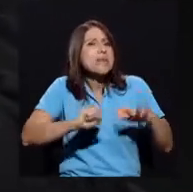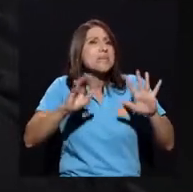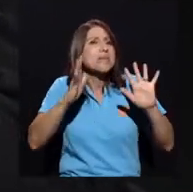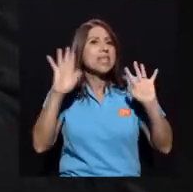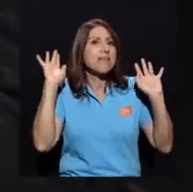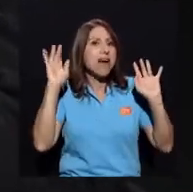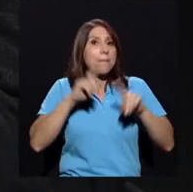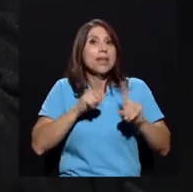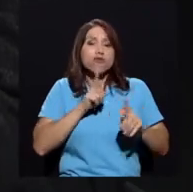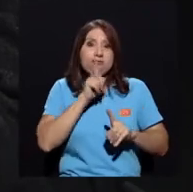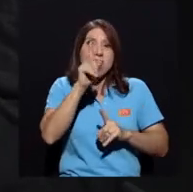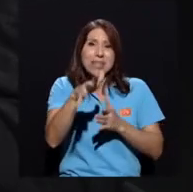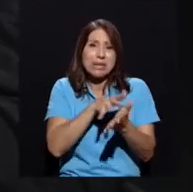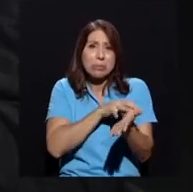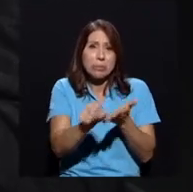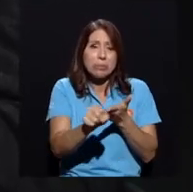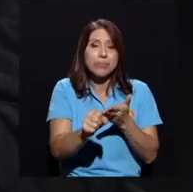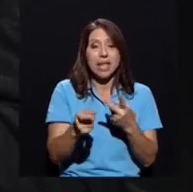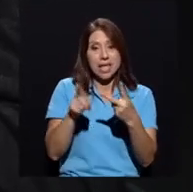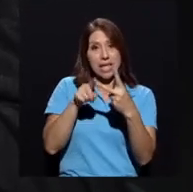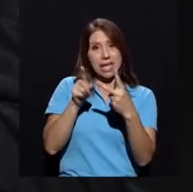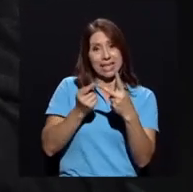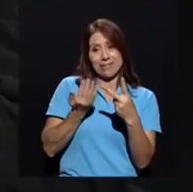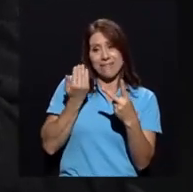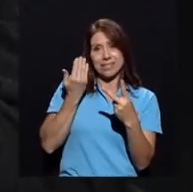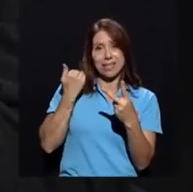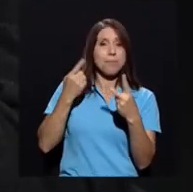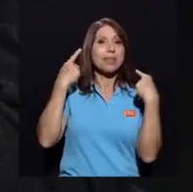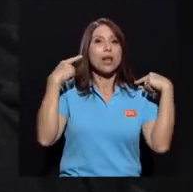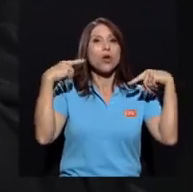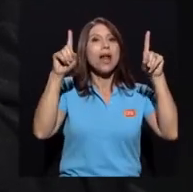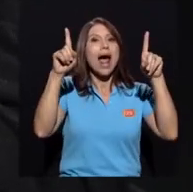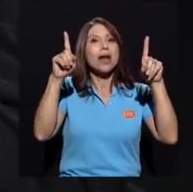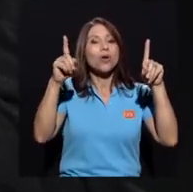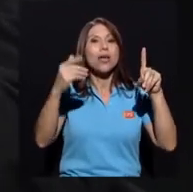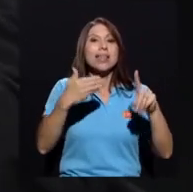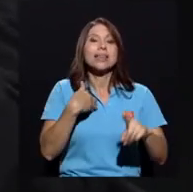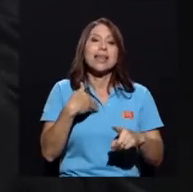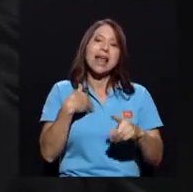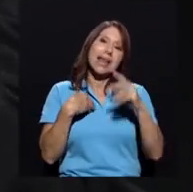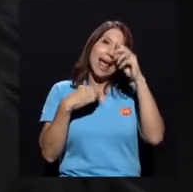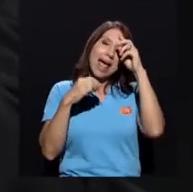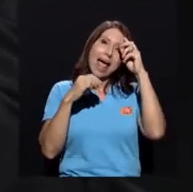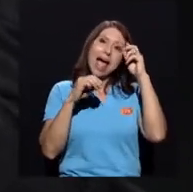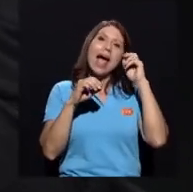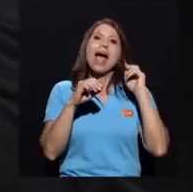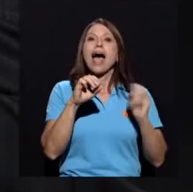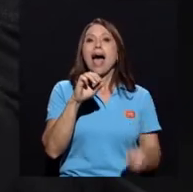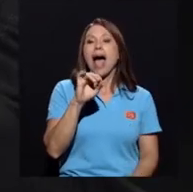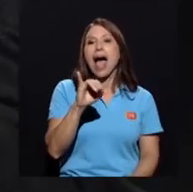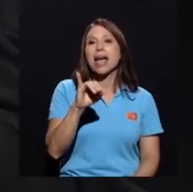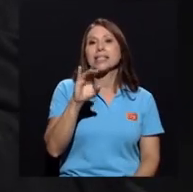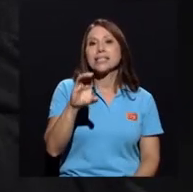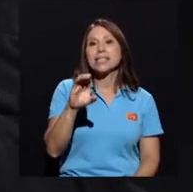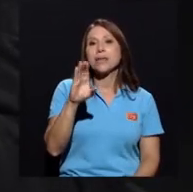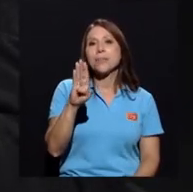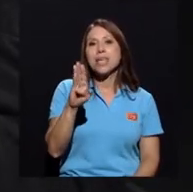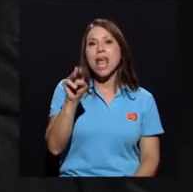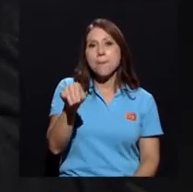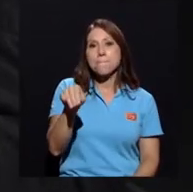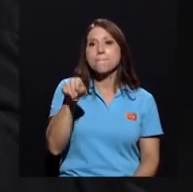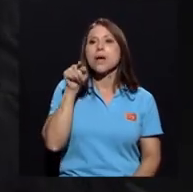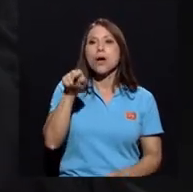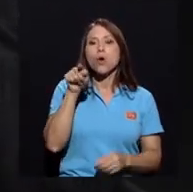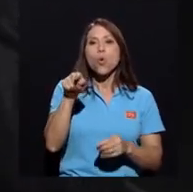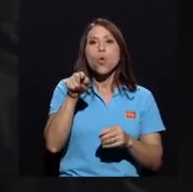luego lograron muy recientemente tener lo que se llama en inglés un ICBM, un misil intercontinental capaz de